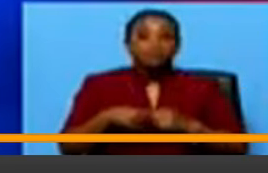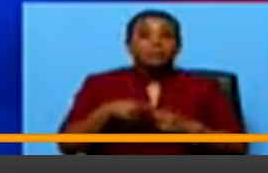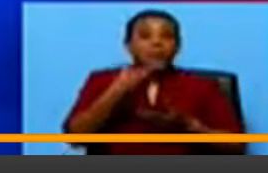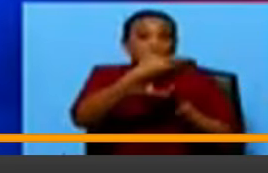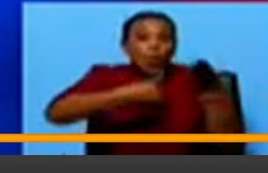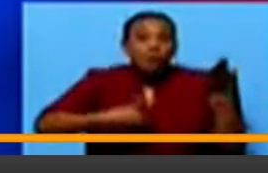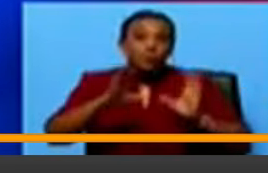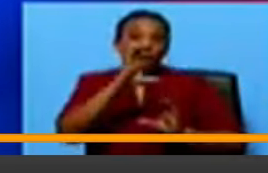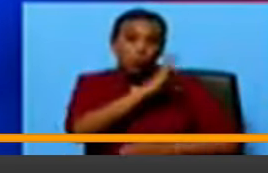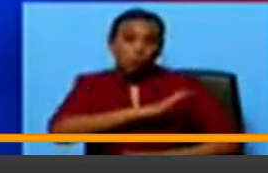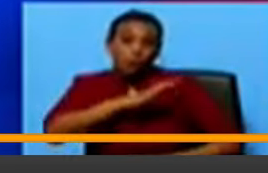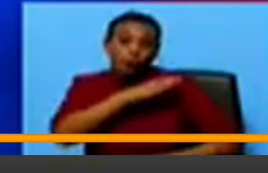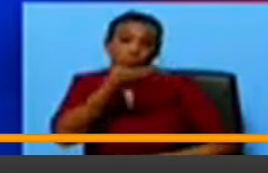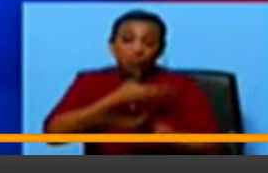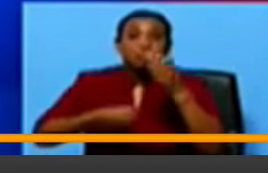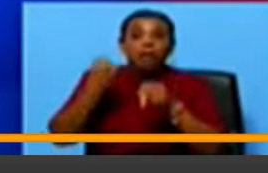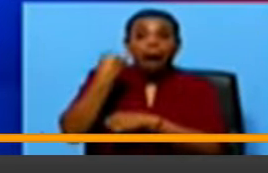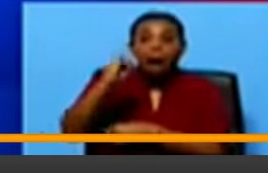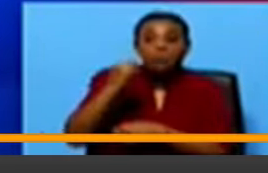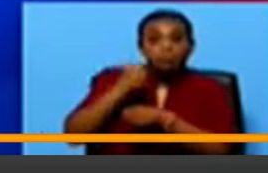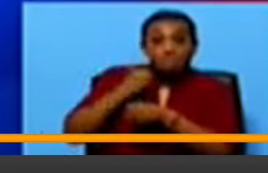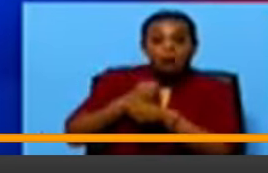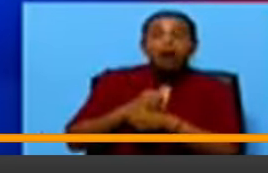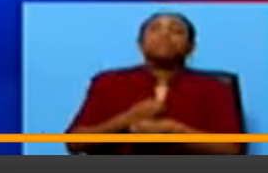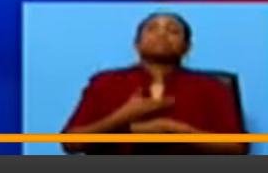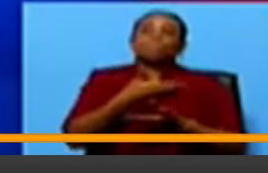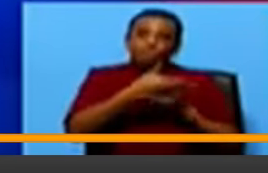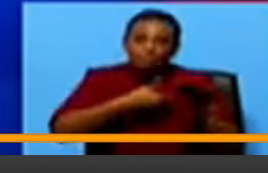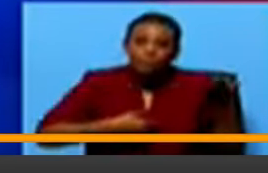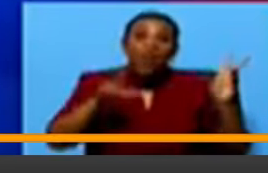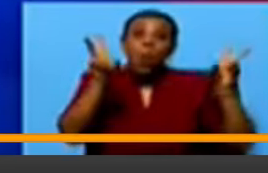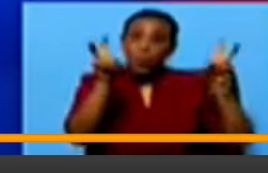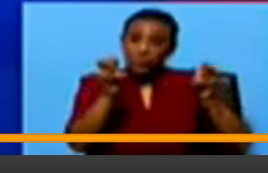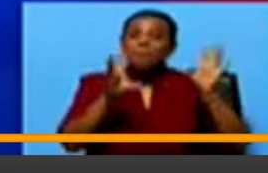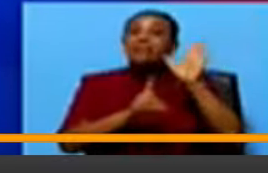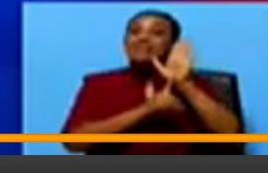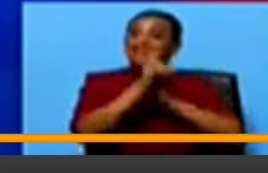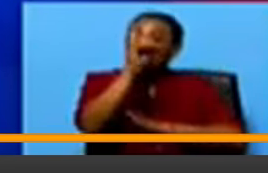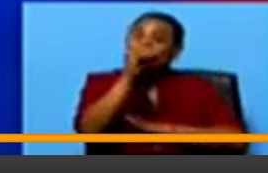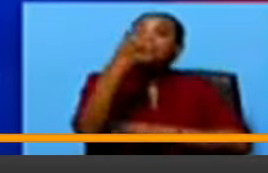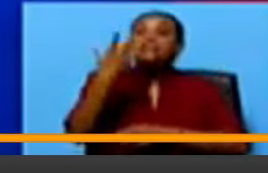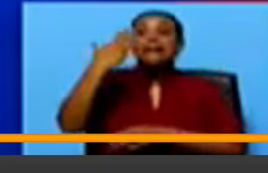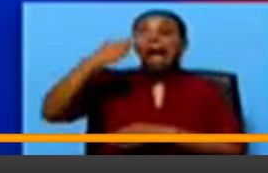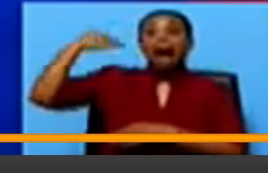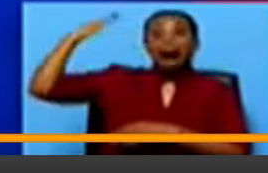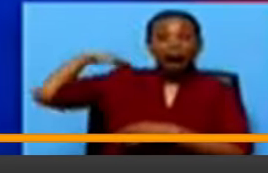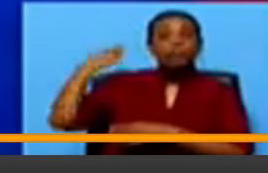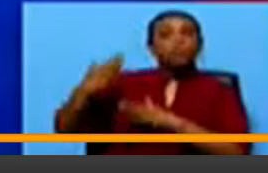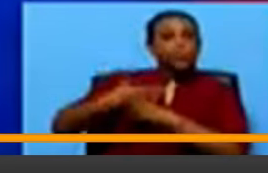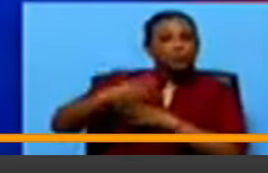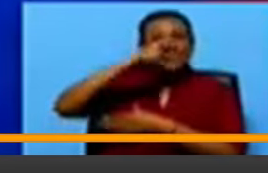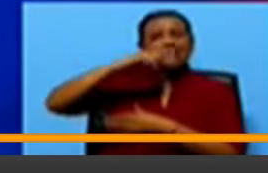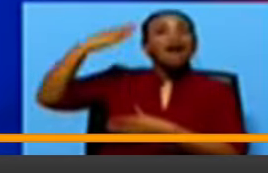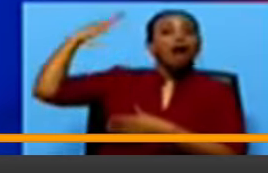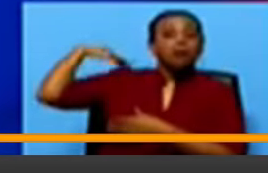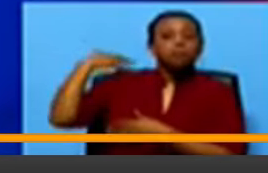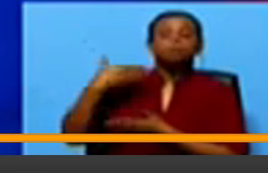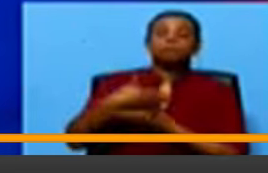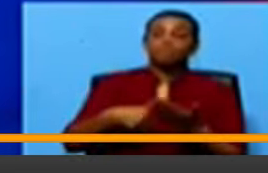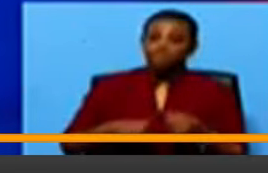de cooperación que tenemos en los temas del desarrollo compartido.